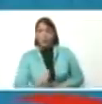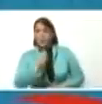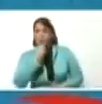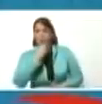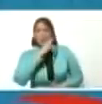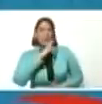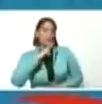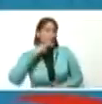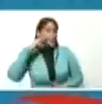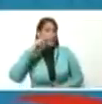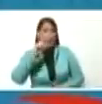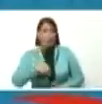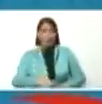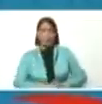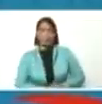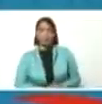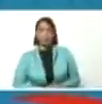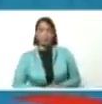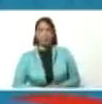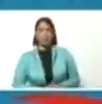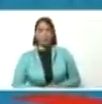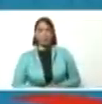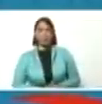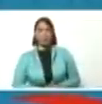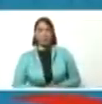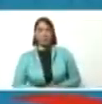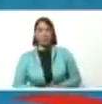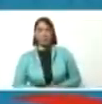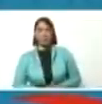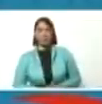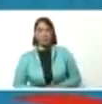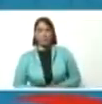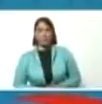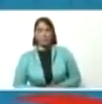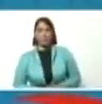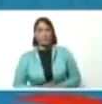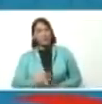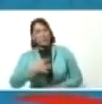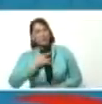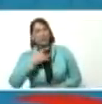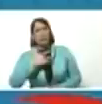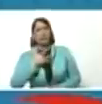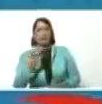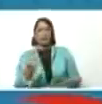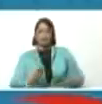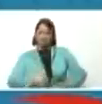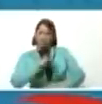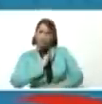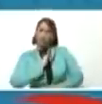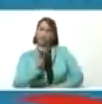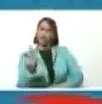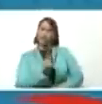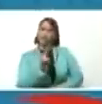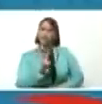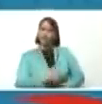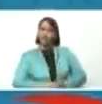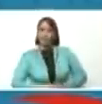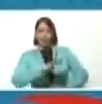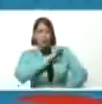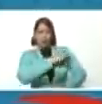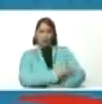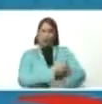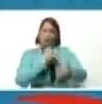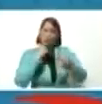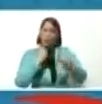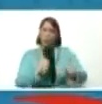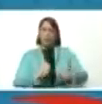gastronomía y sobre todo, presidente, el sentir venezolano, el heroicismo que caracteriza a